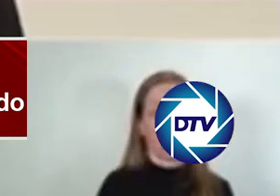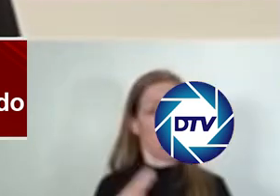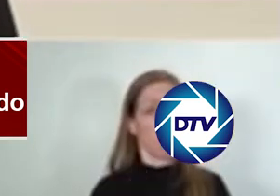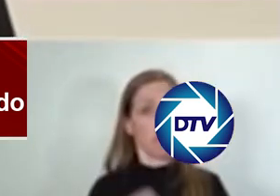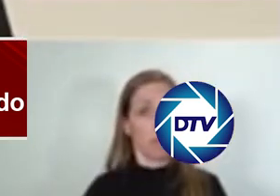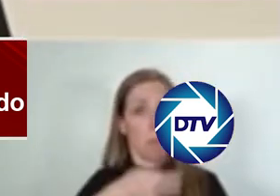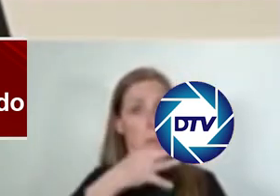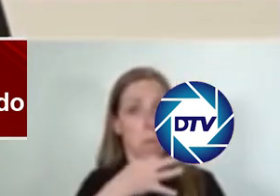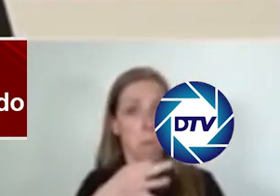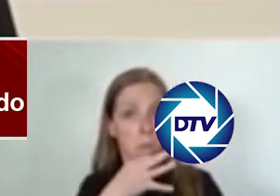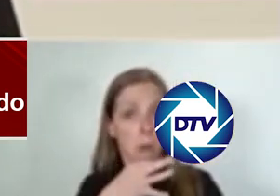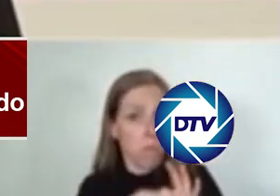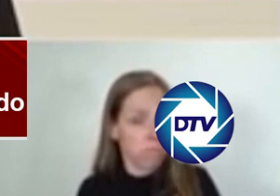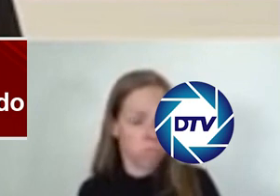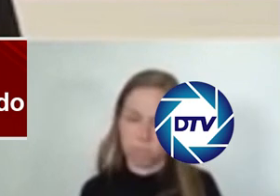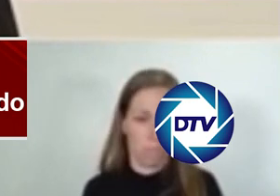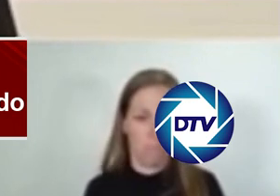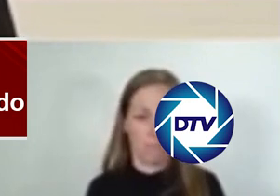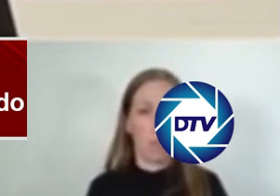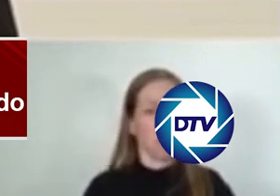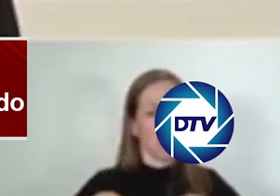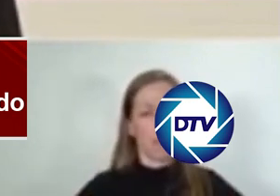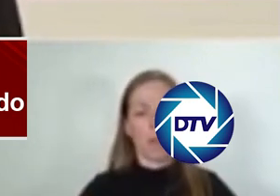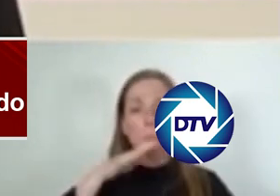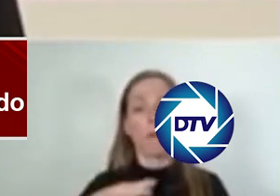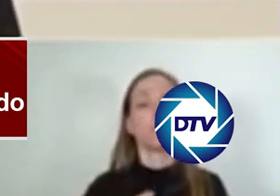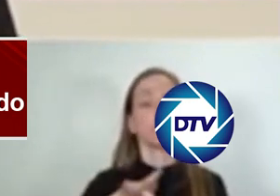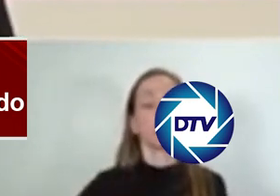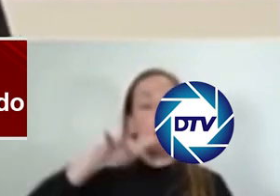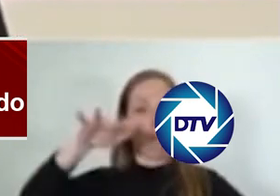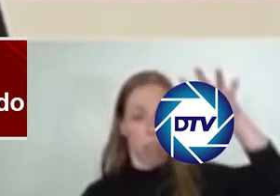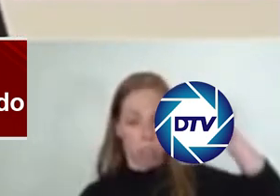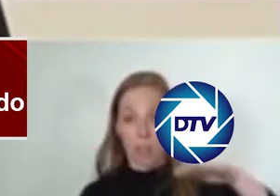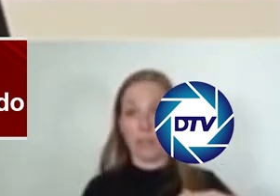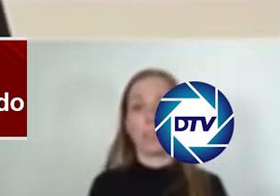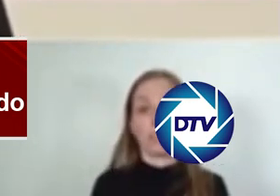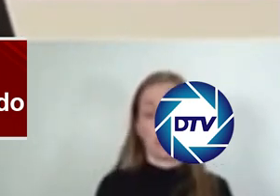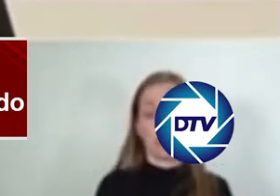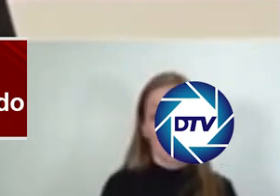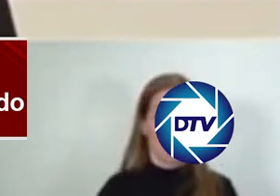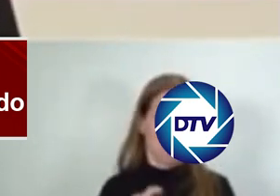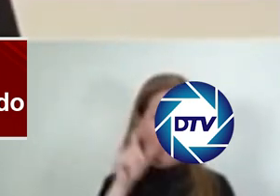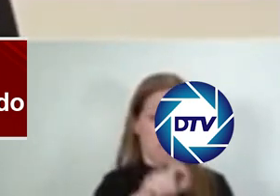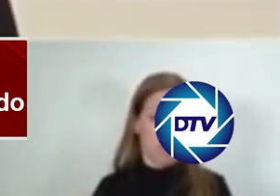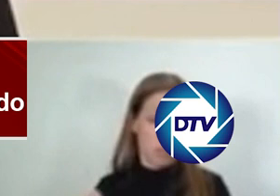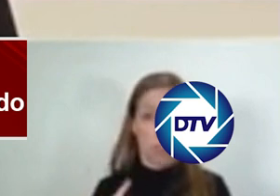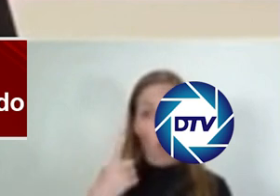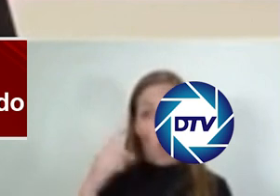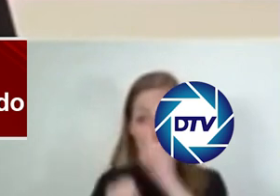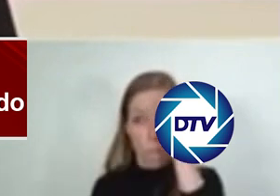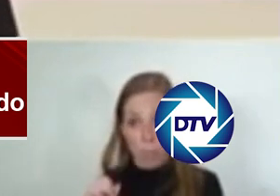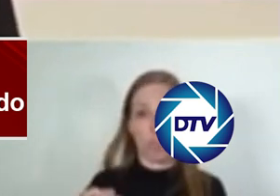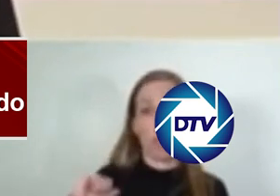Rafael Correa, un hombre corrupto que está siendo buscado por la justicia de su país por delitos